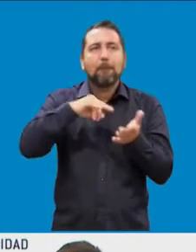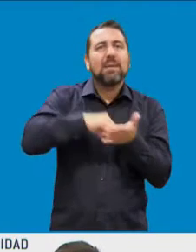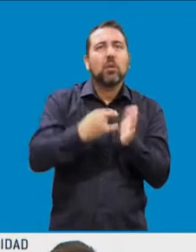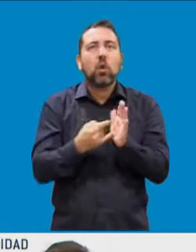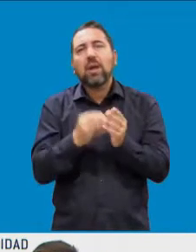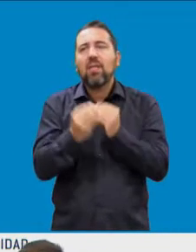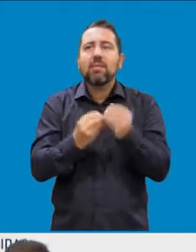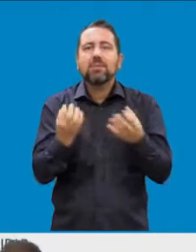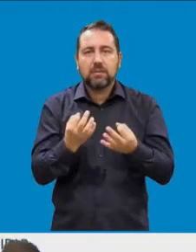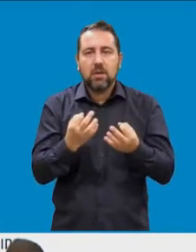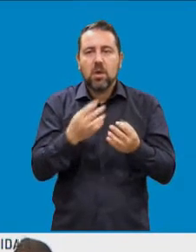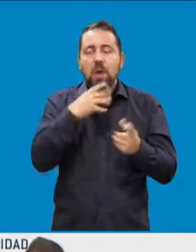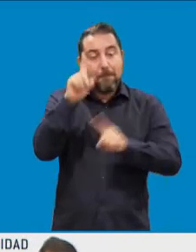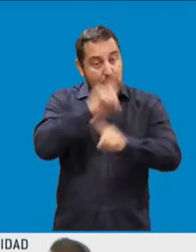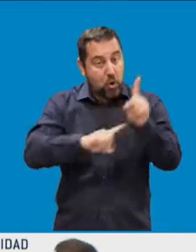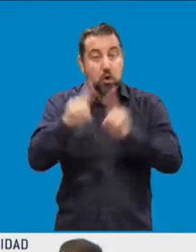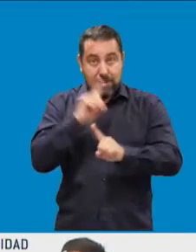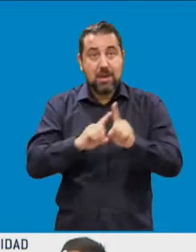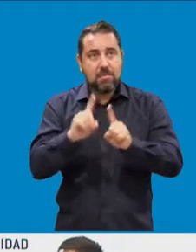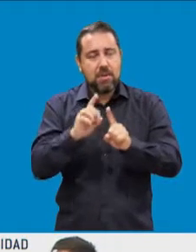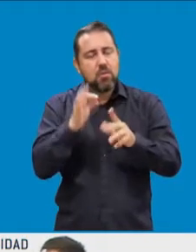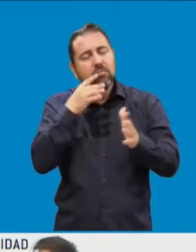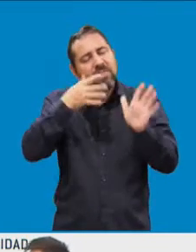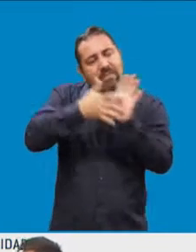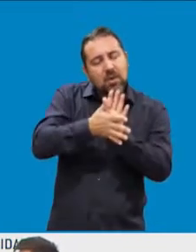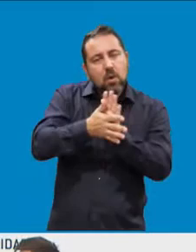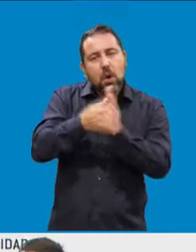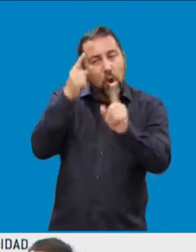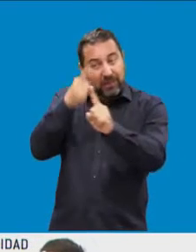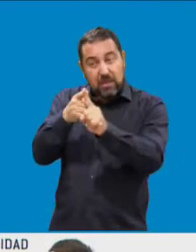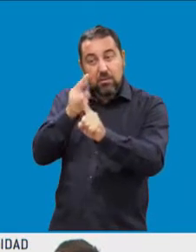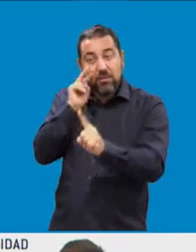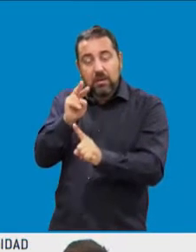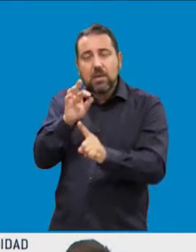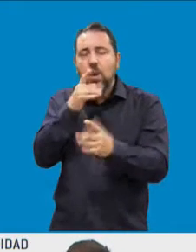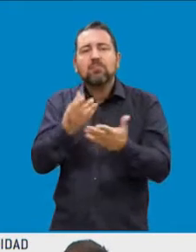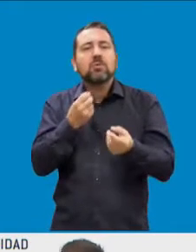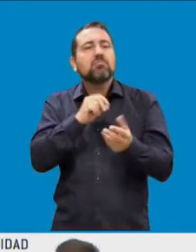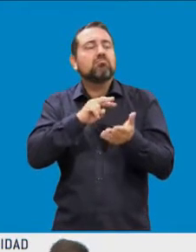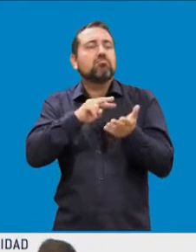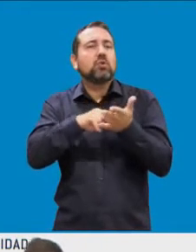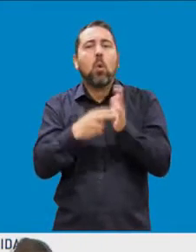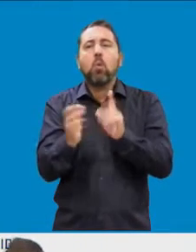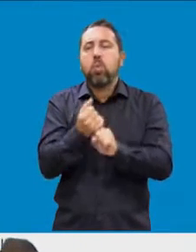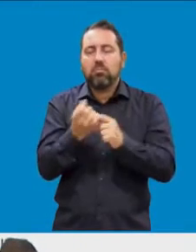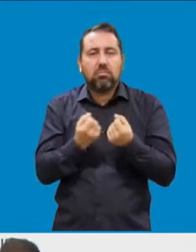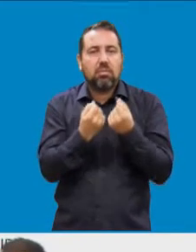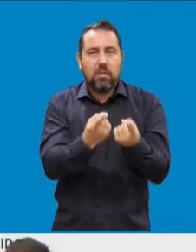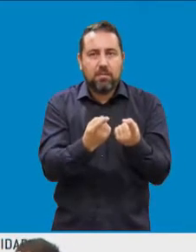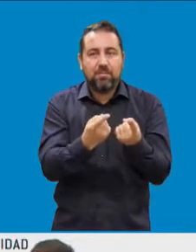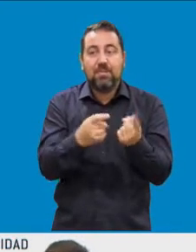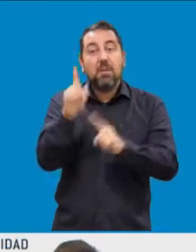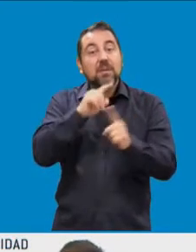es lo que hay que hacer para establecer primeramente una metodología? Bueno, hay que definir el problema, ver el objetivo y aportar la solución,